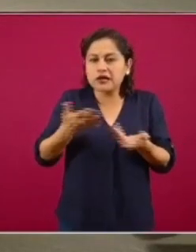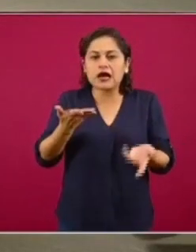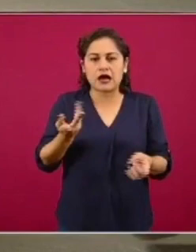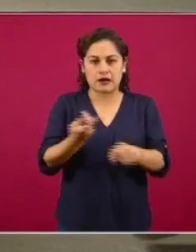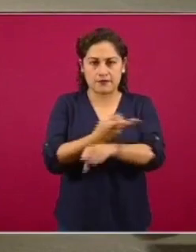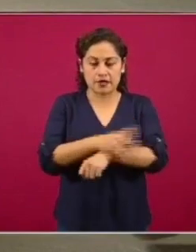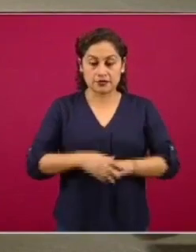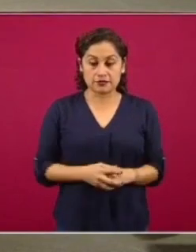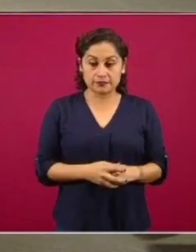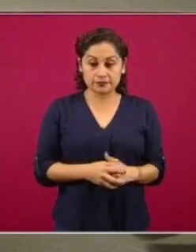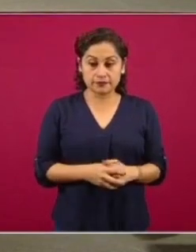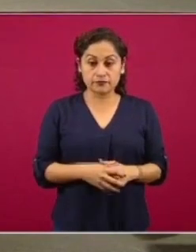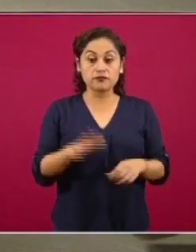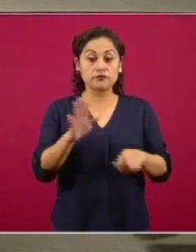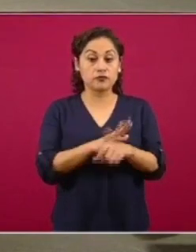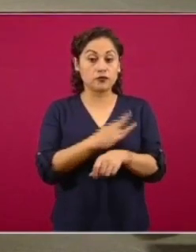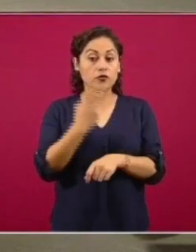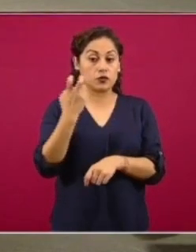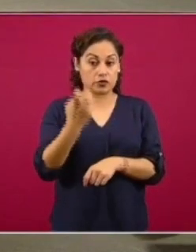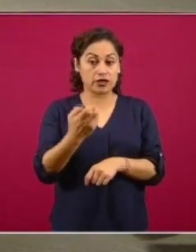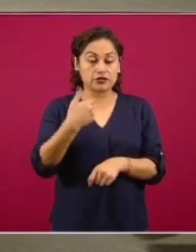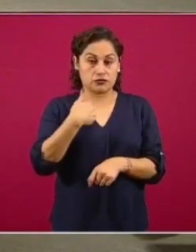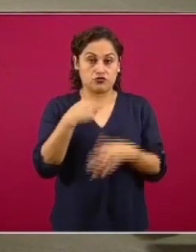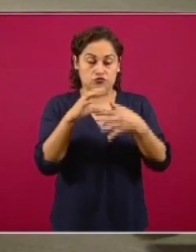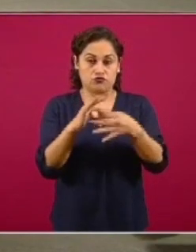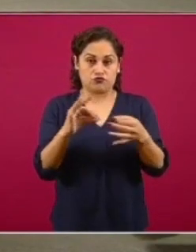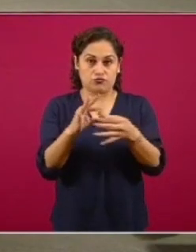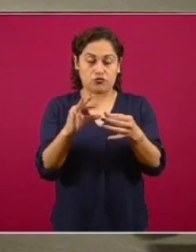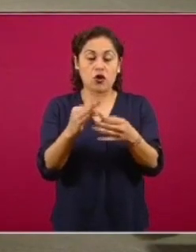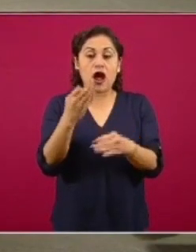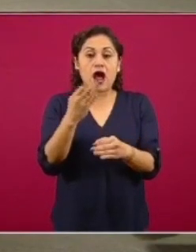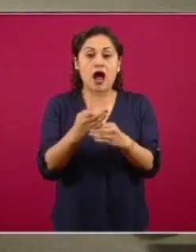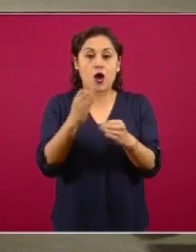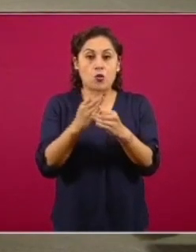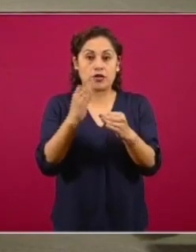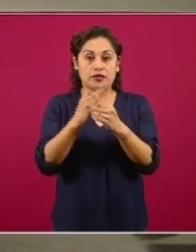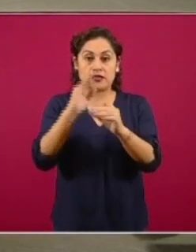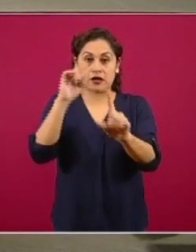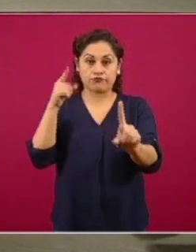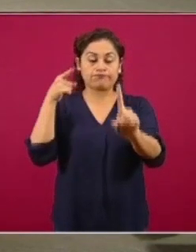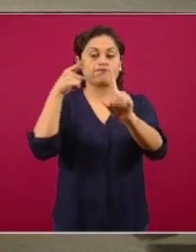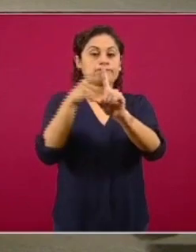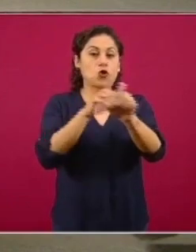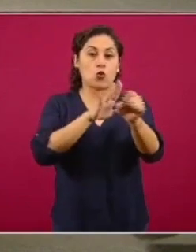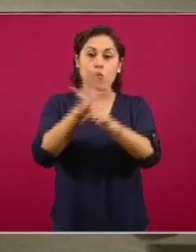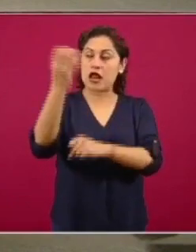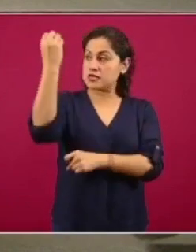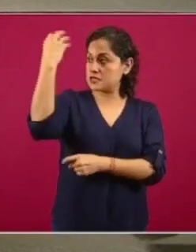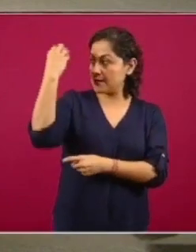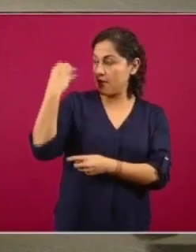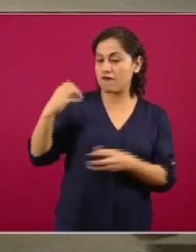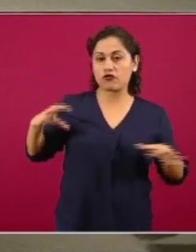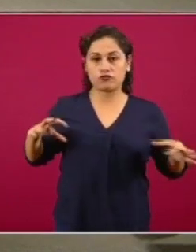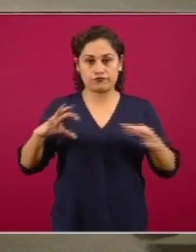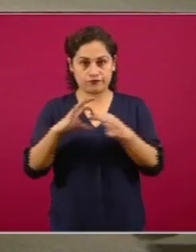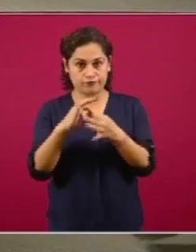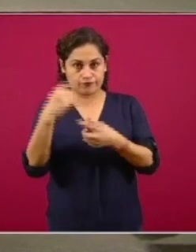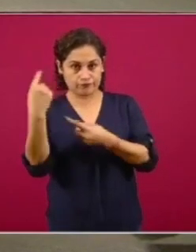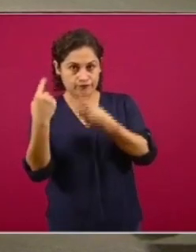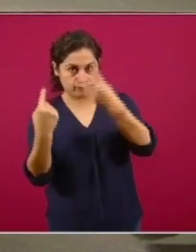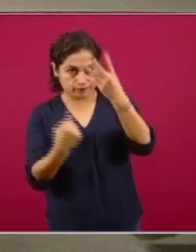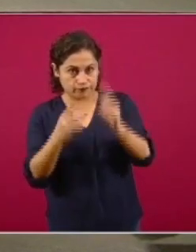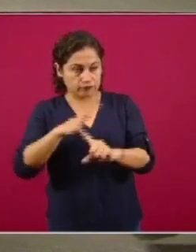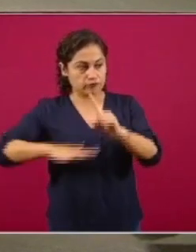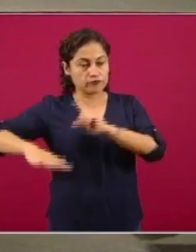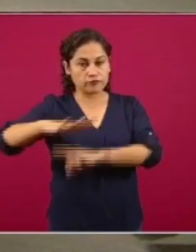Y por eso, pues, un poco la idea de que esto se va dirigiendo por el semáforo. La siguiente, por favor. El